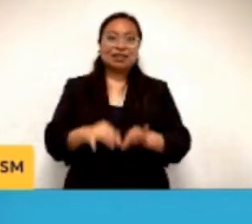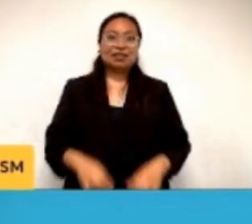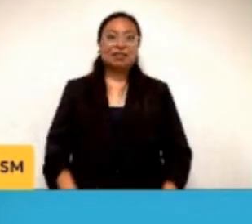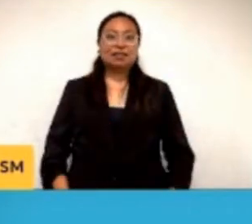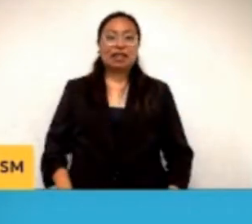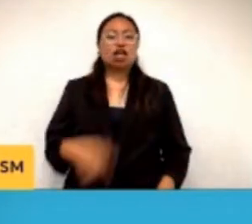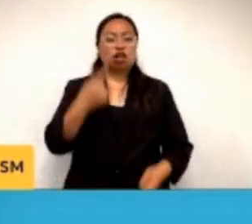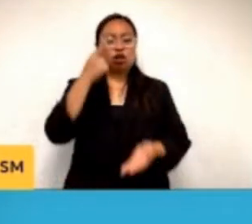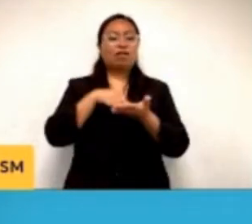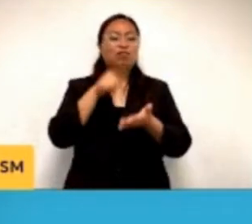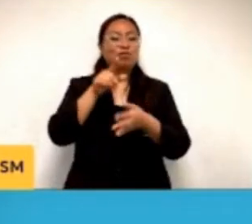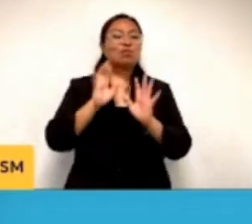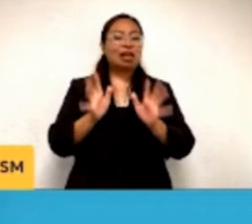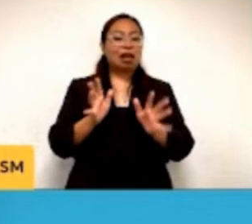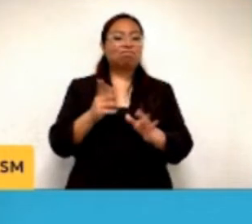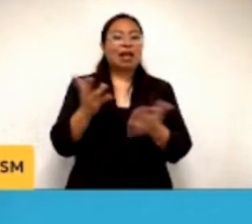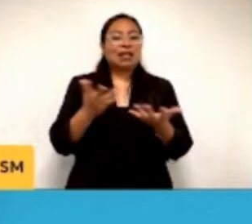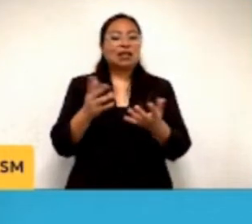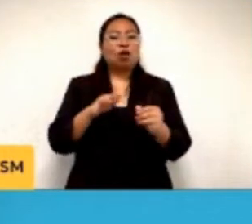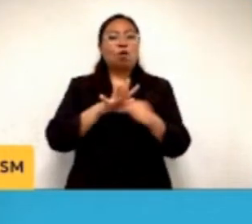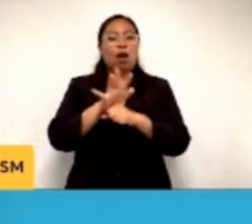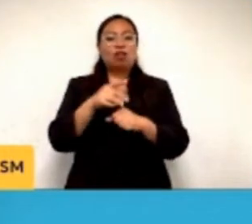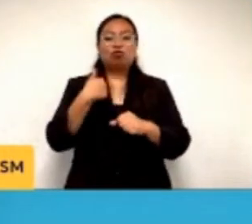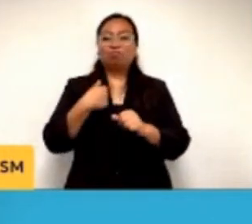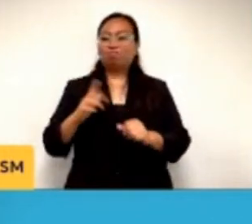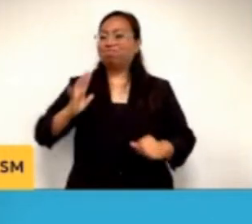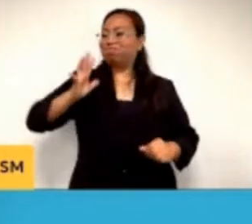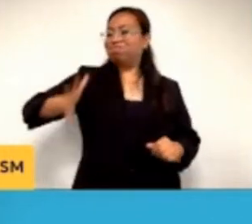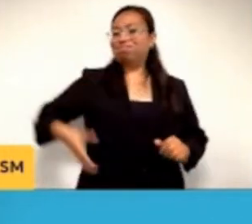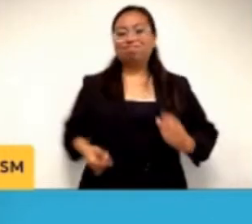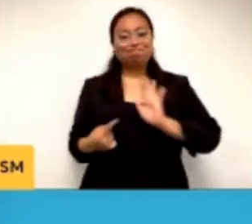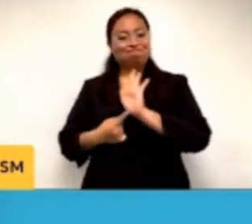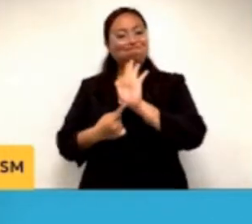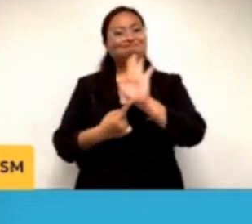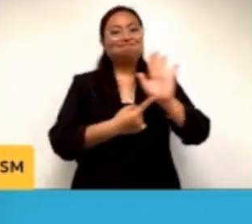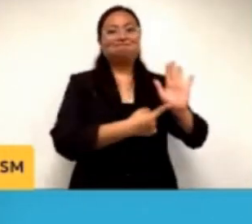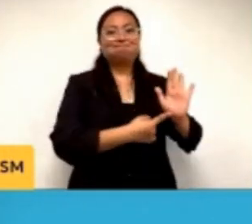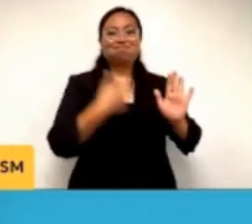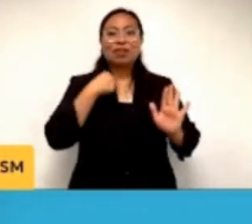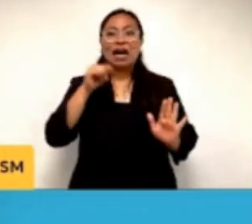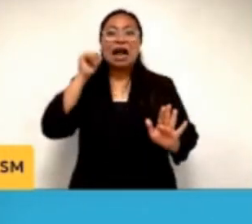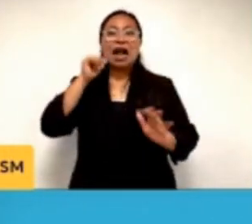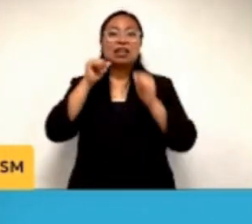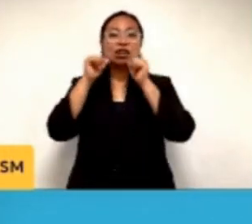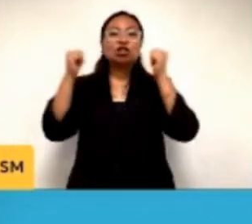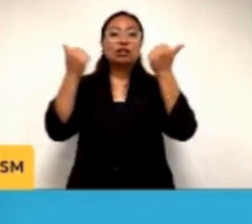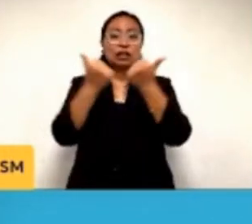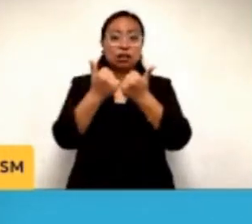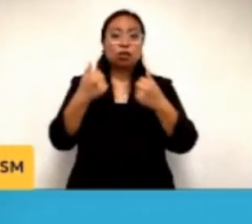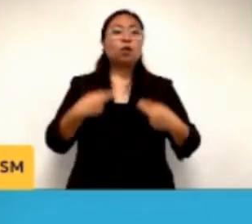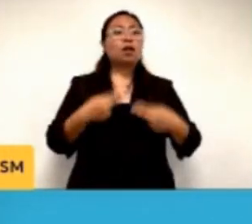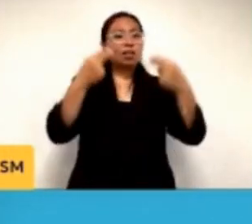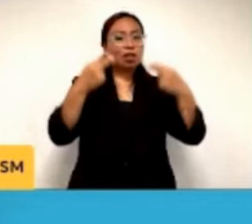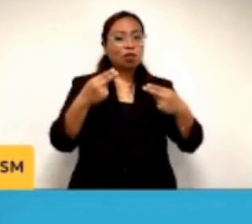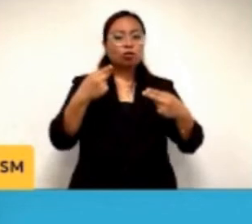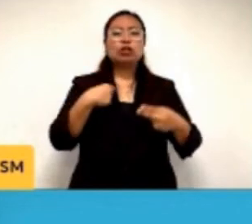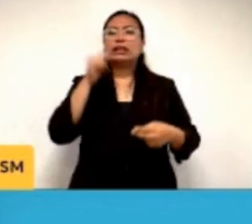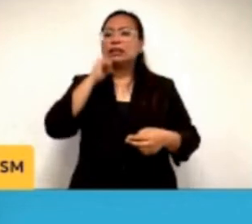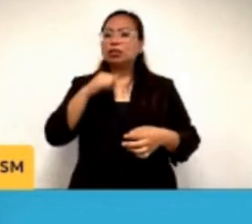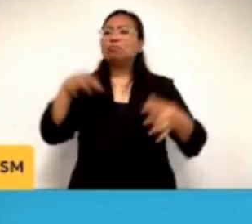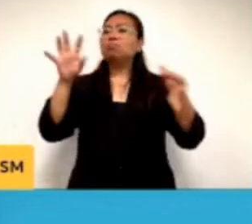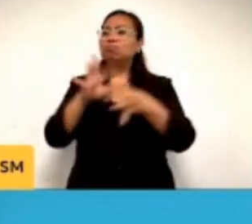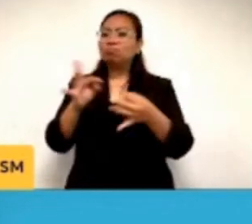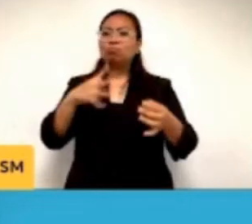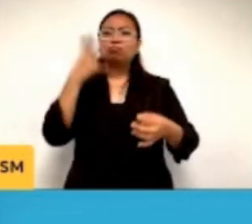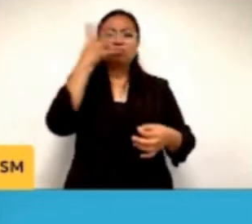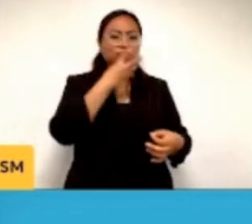haces, es que te vuelvas embajadora o embajador de tu organización. Habla bien de tu empresa, habla bien de tu industria,